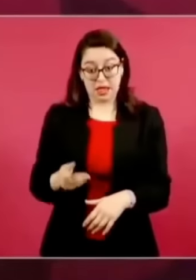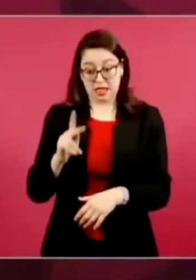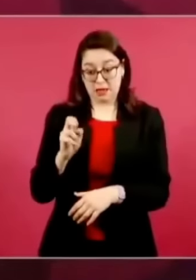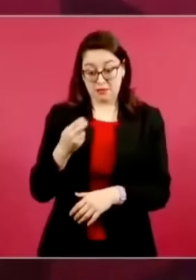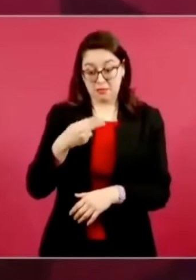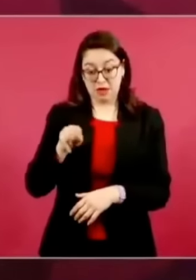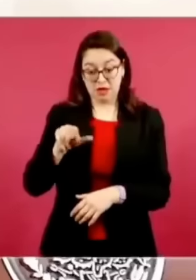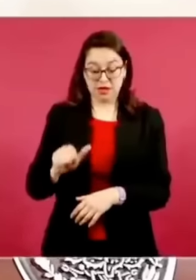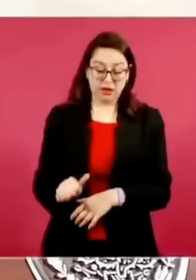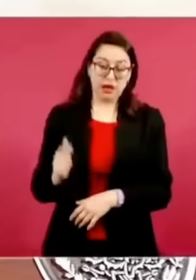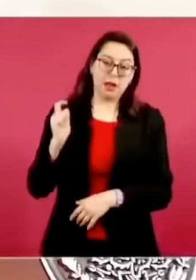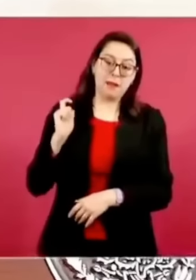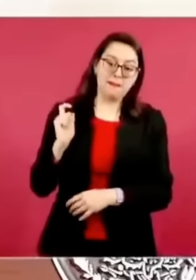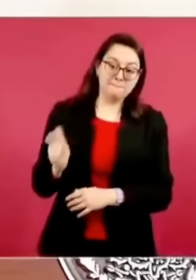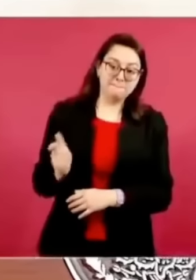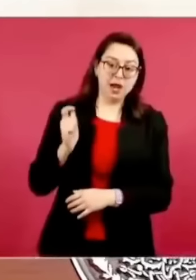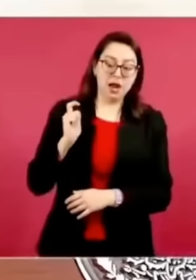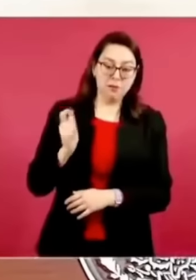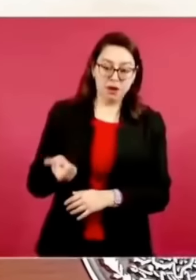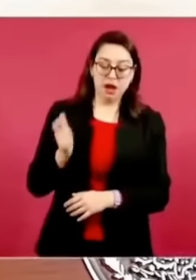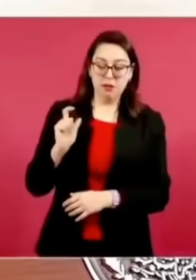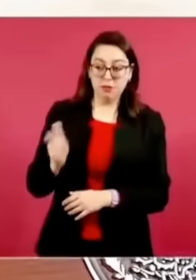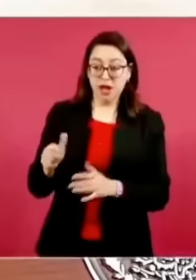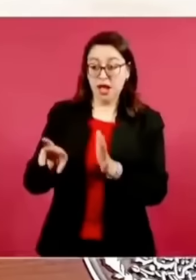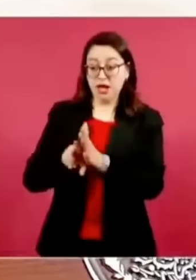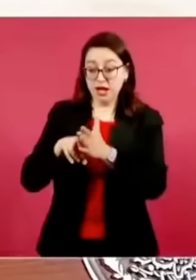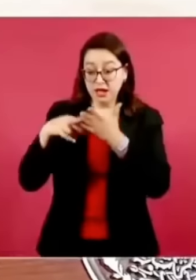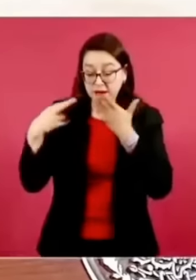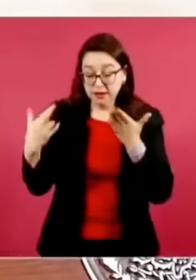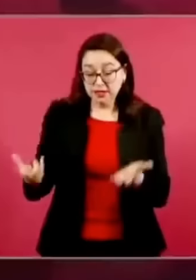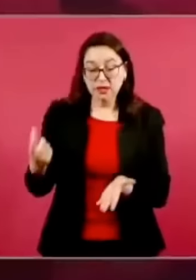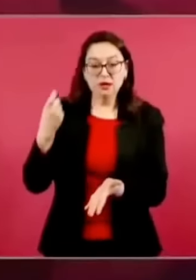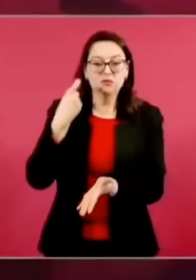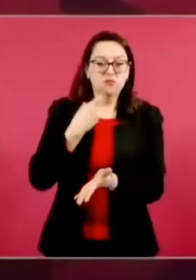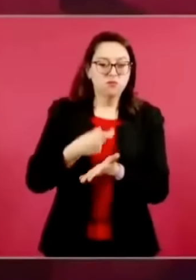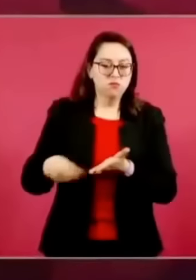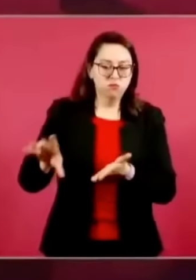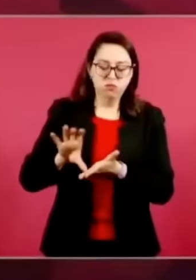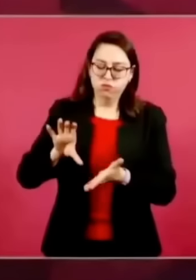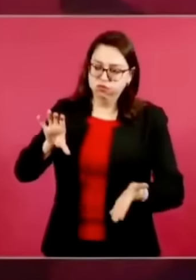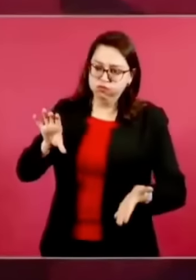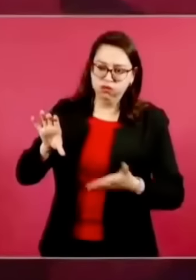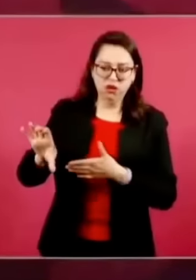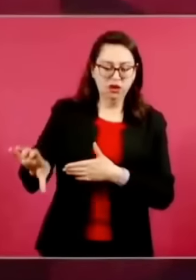el gobierno les compraba 10,000 revistas.